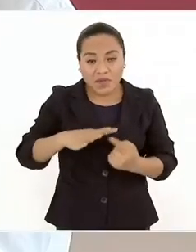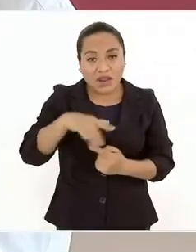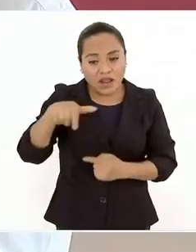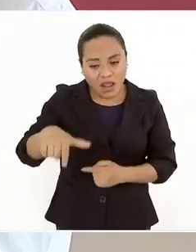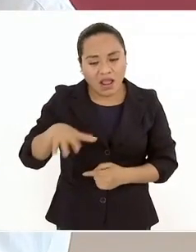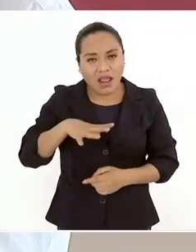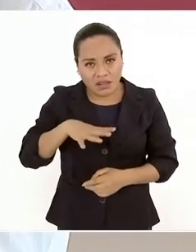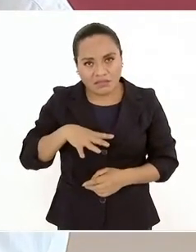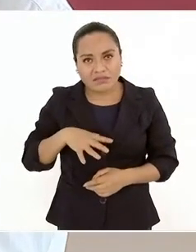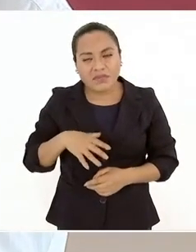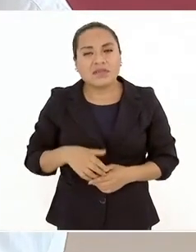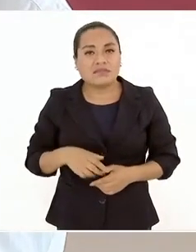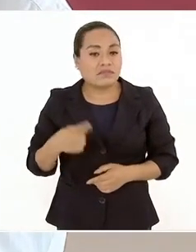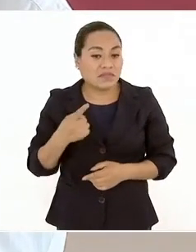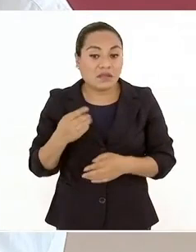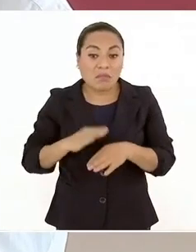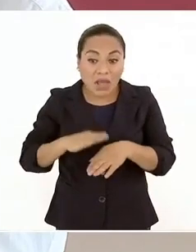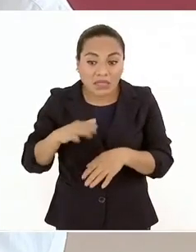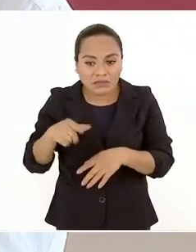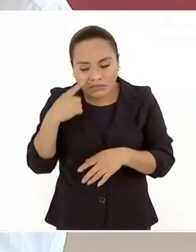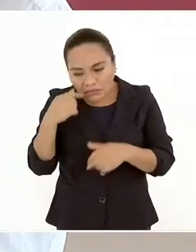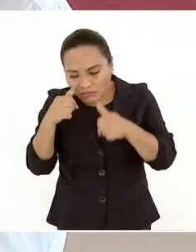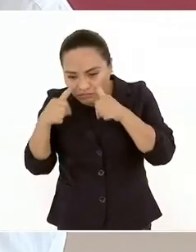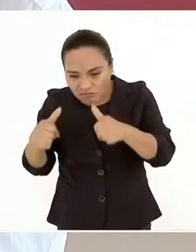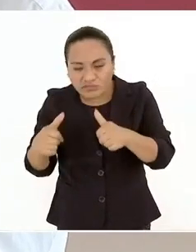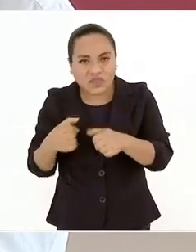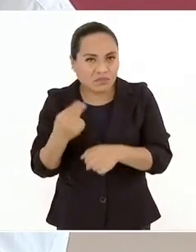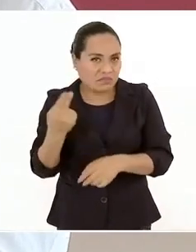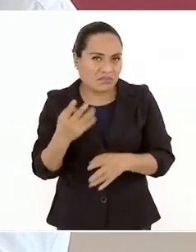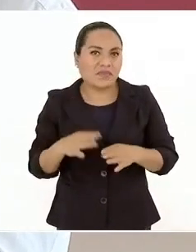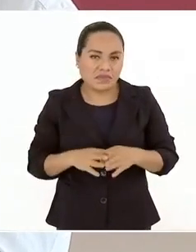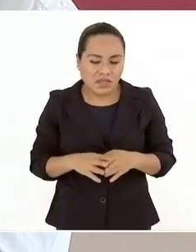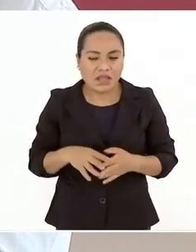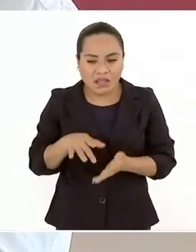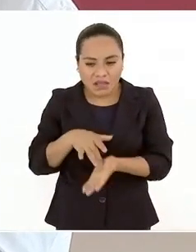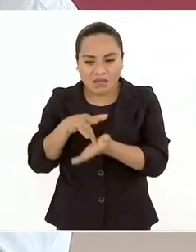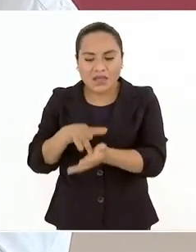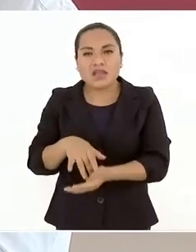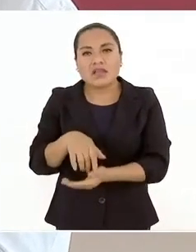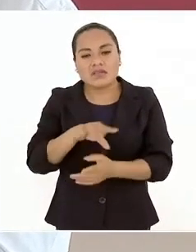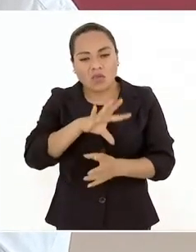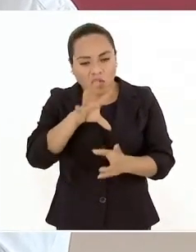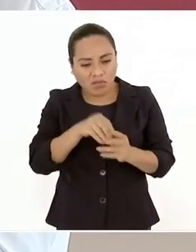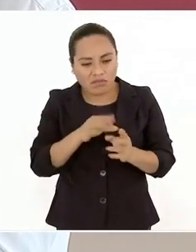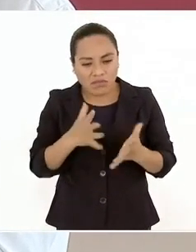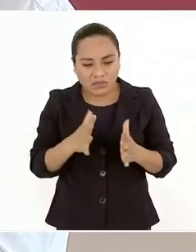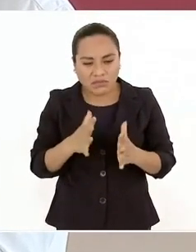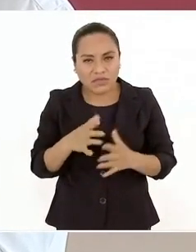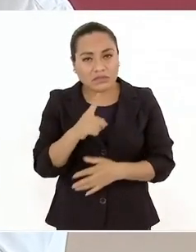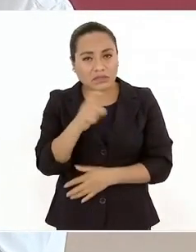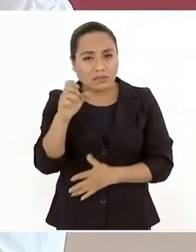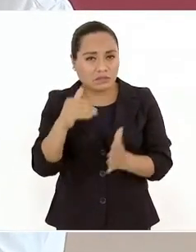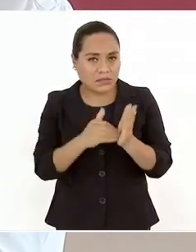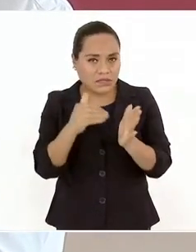Y eso pues requerirá una inversión de alrededor de 100 millones de pesos.